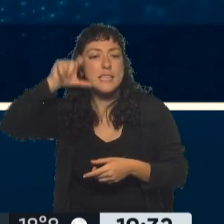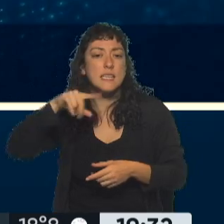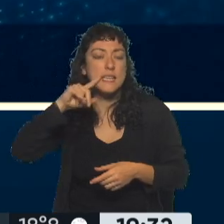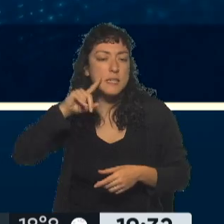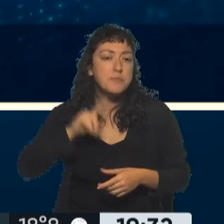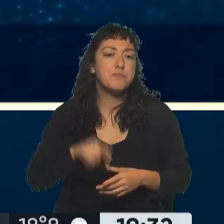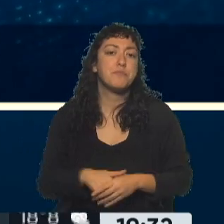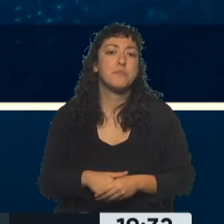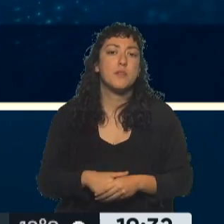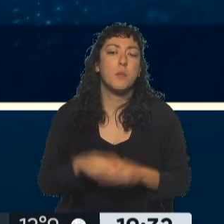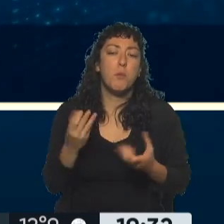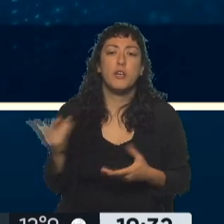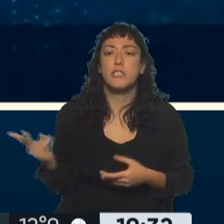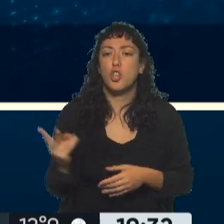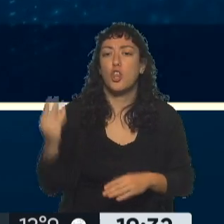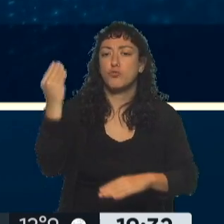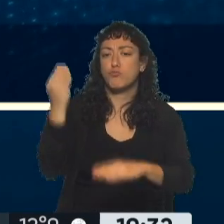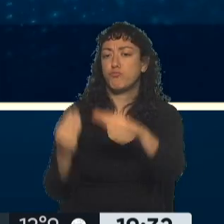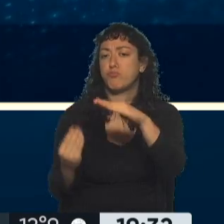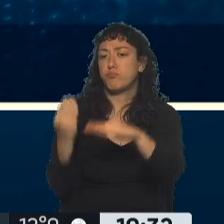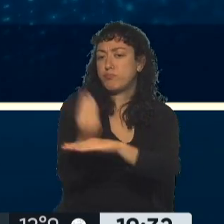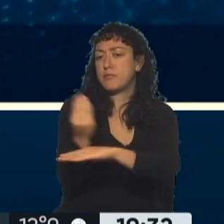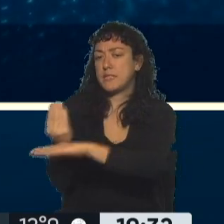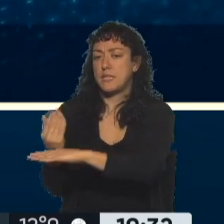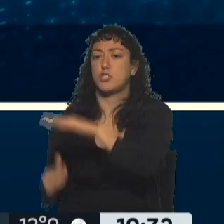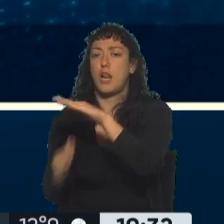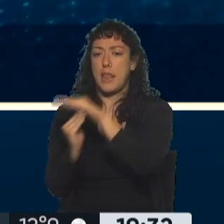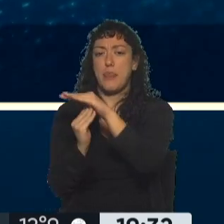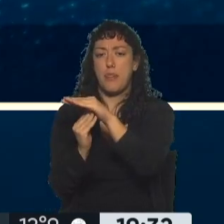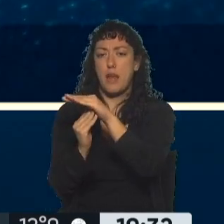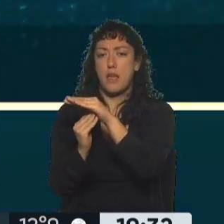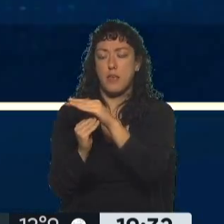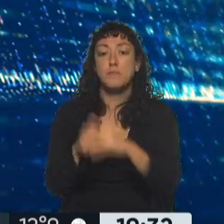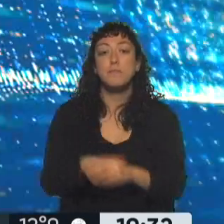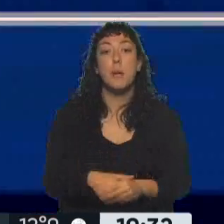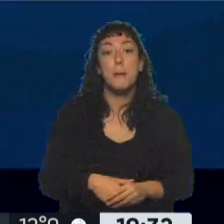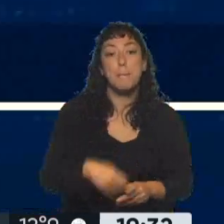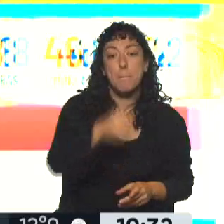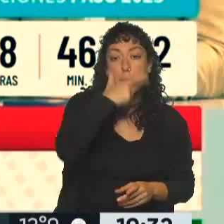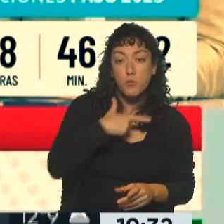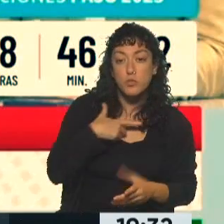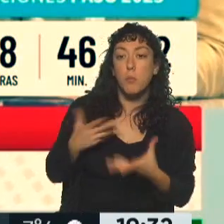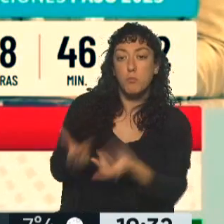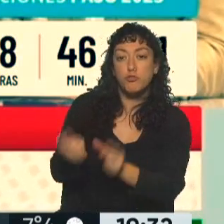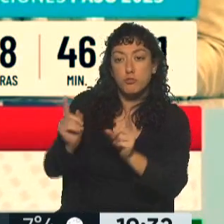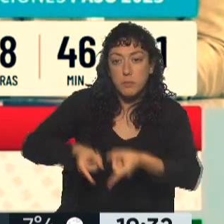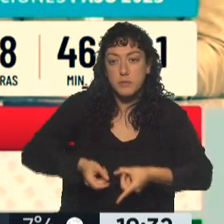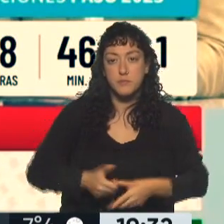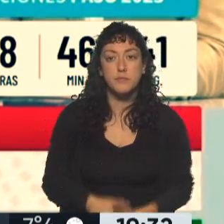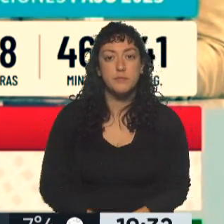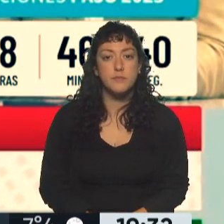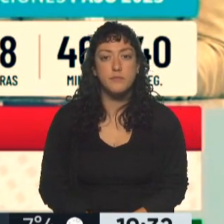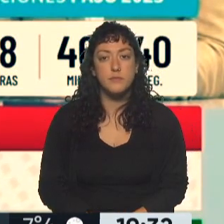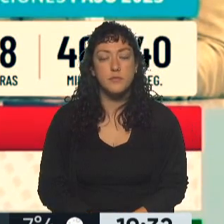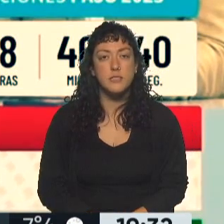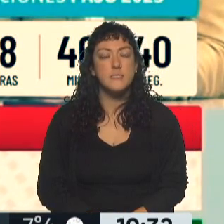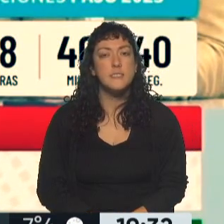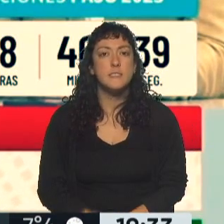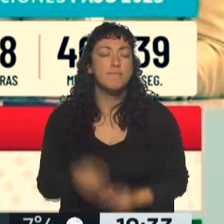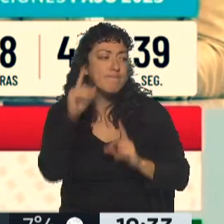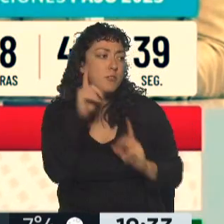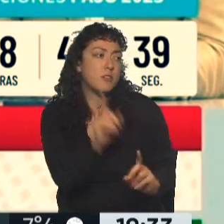que representan el liderazgo que el país y la provincia necesita. Y Mauricio también apoya esta idea. Sí, decepción es la que usó Ritondo, pero fíjate también,